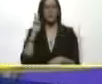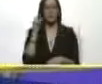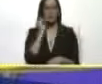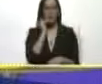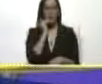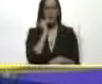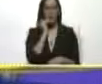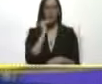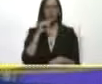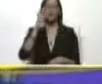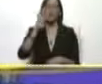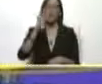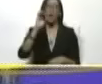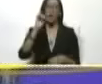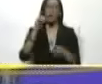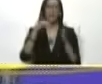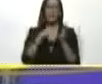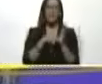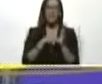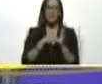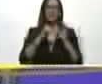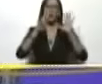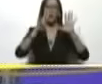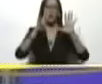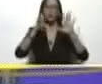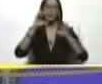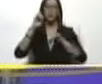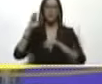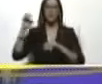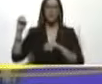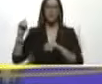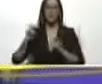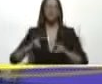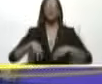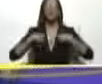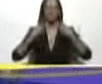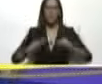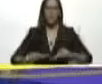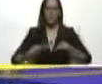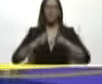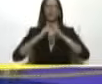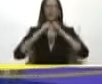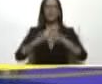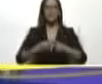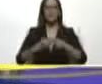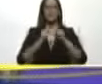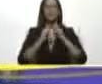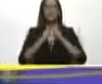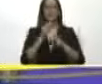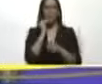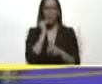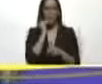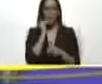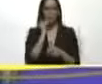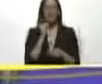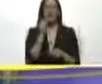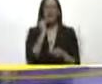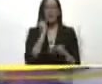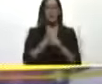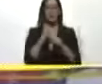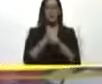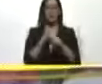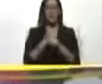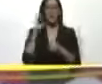joven 40,800 nuevos financiamientos de Credit joven a la juventud emprendedora